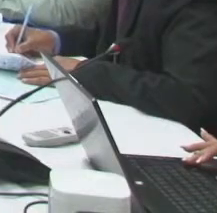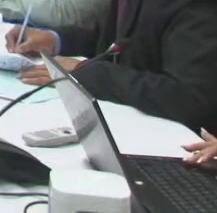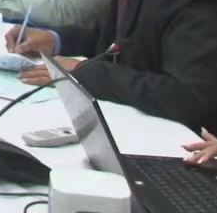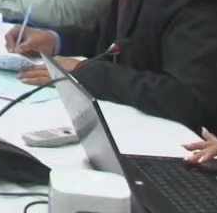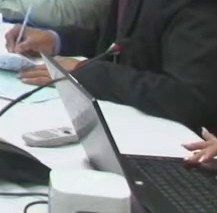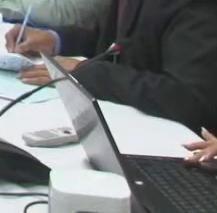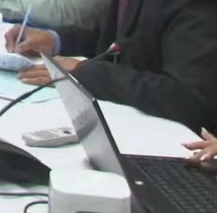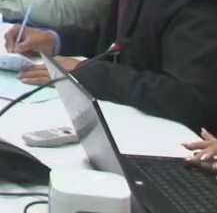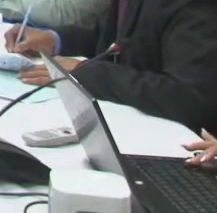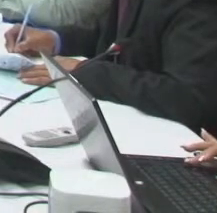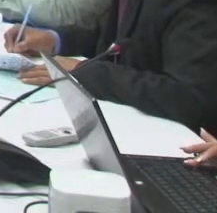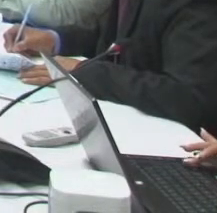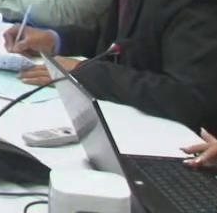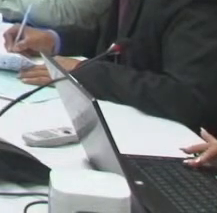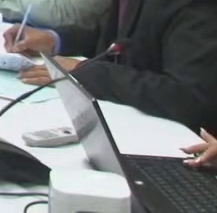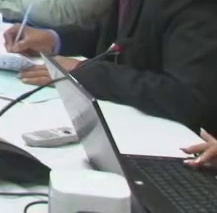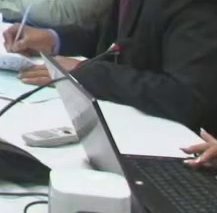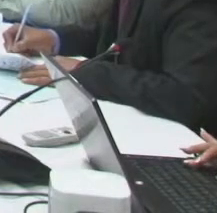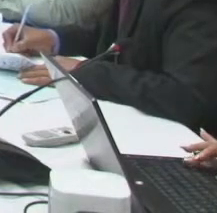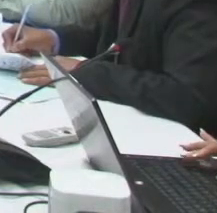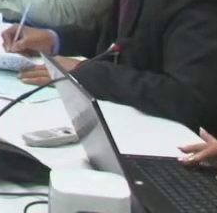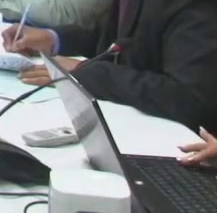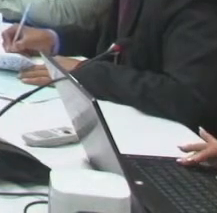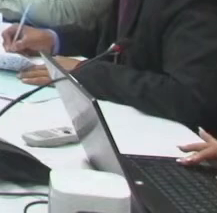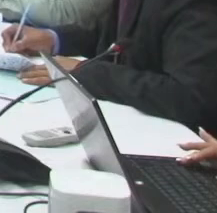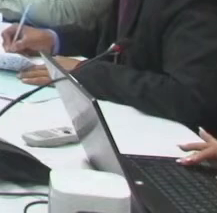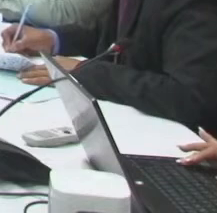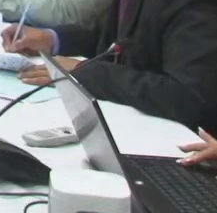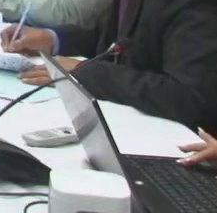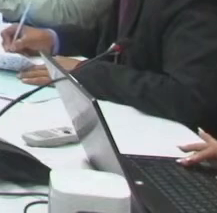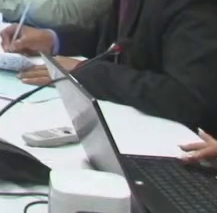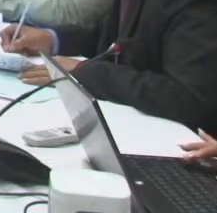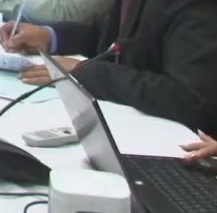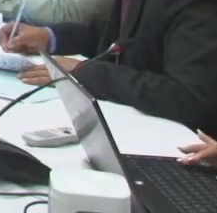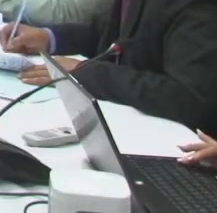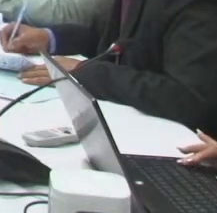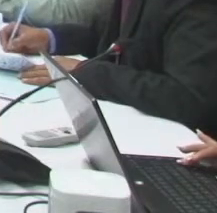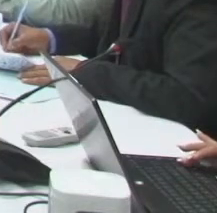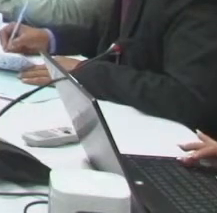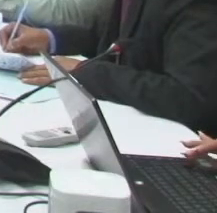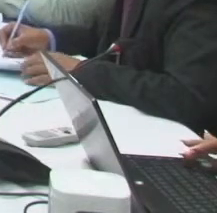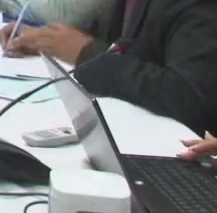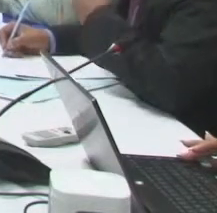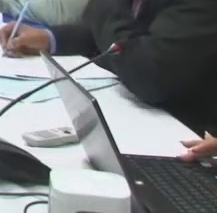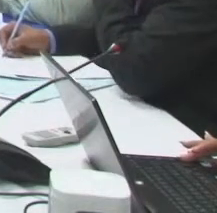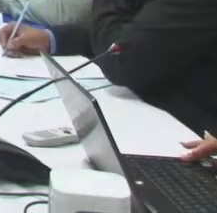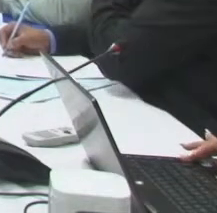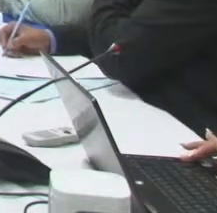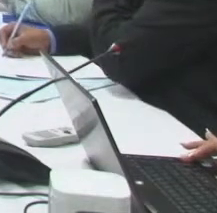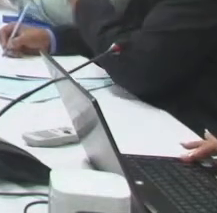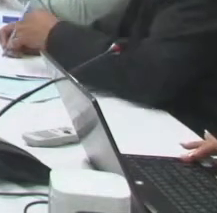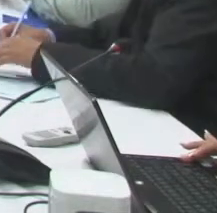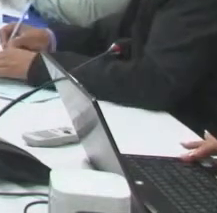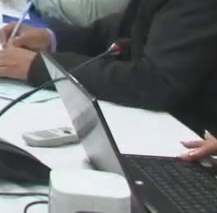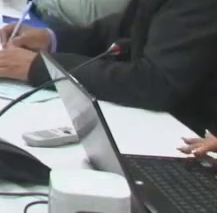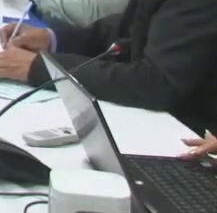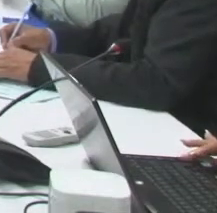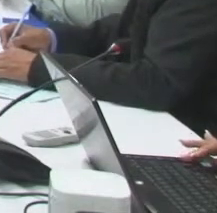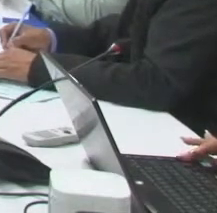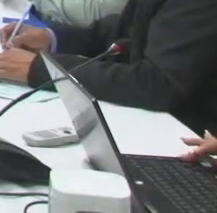funcional, de forma conjunta o separada en la etapa de investigación, lo que sigue, ¿verdad?